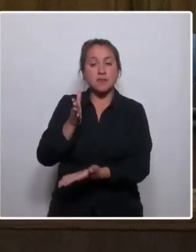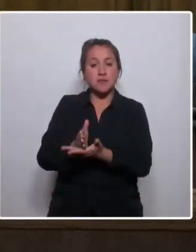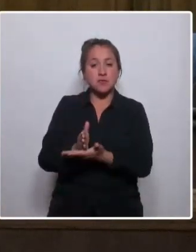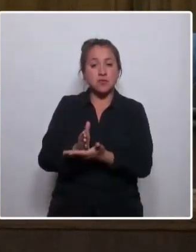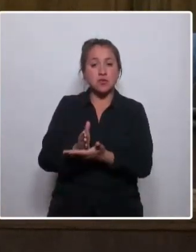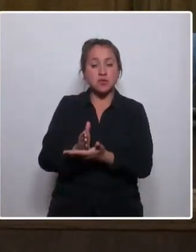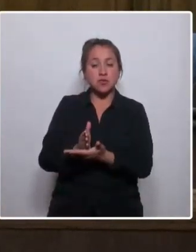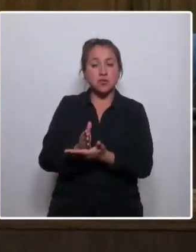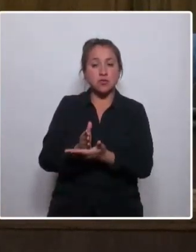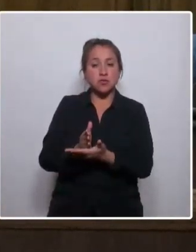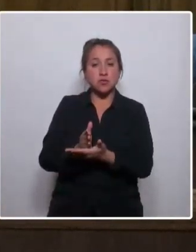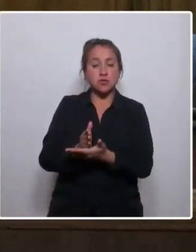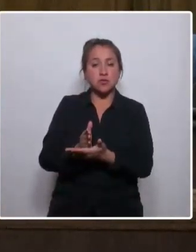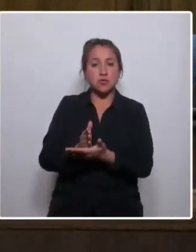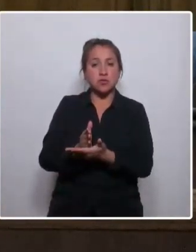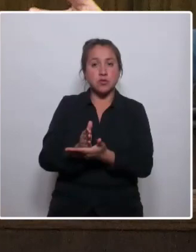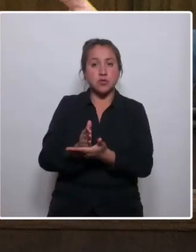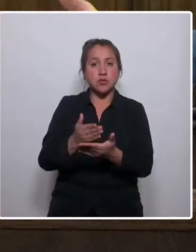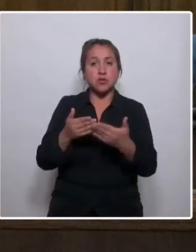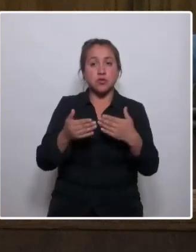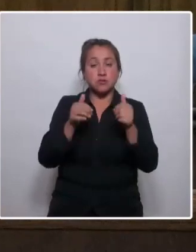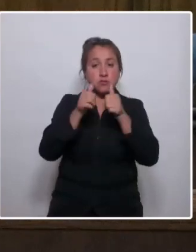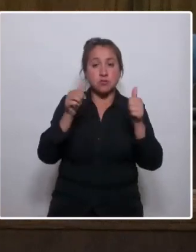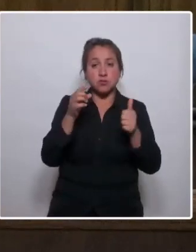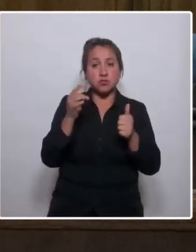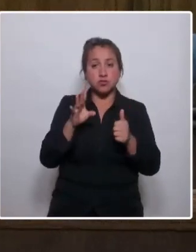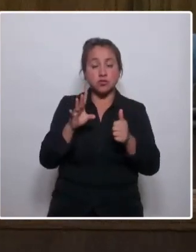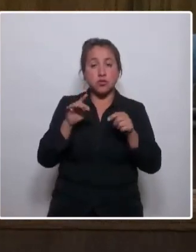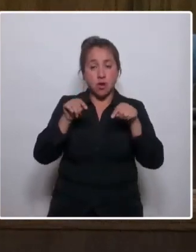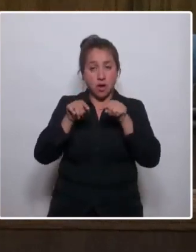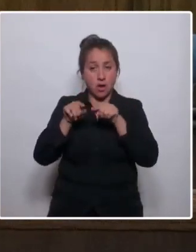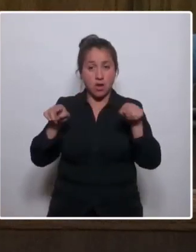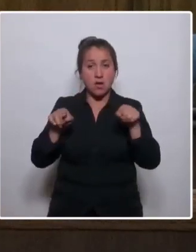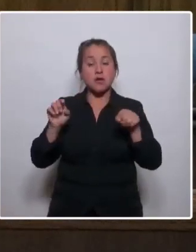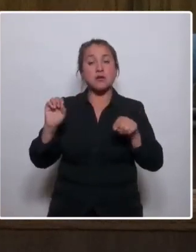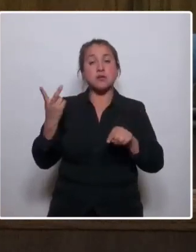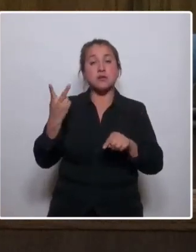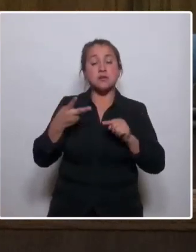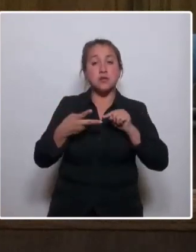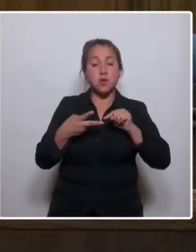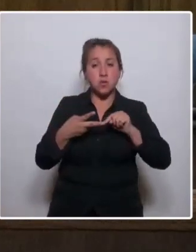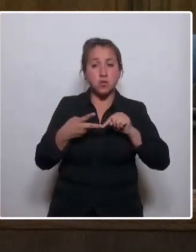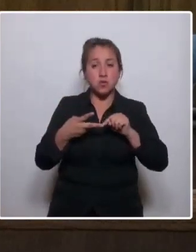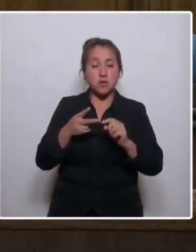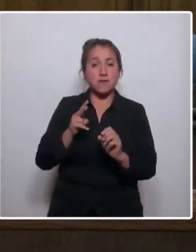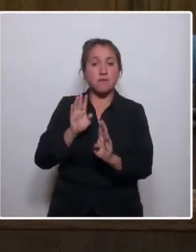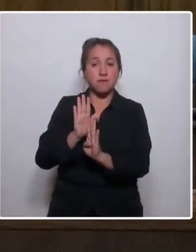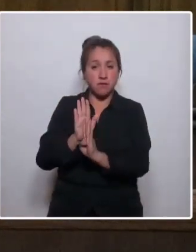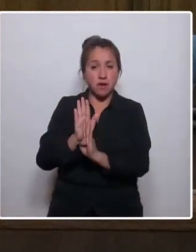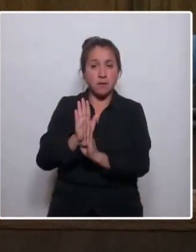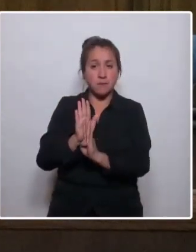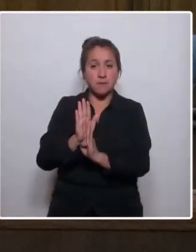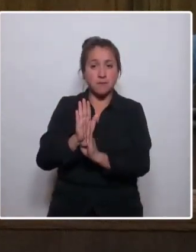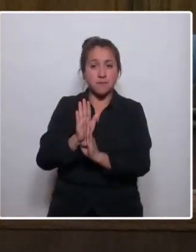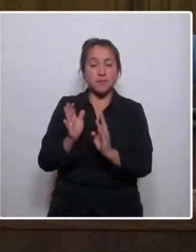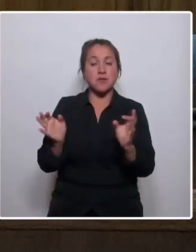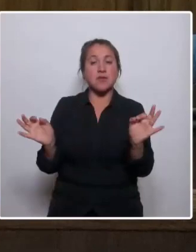radique solo en la presidencia, sino que en la mesa. Y en segundo lugar, la letra B de la